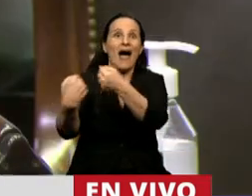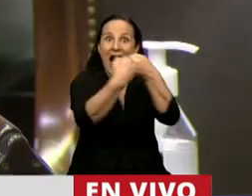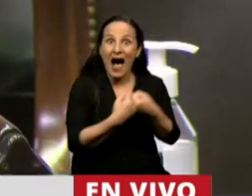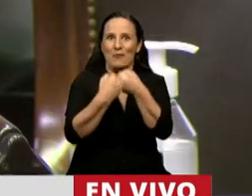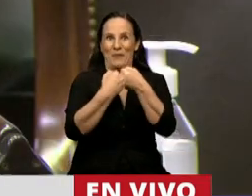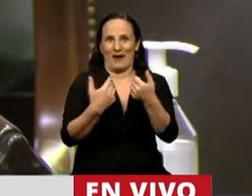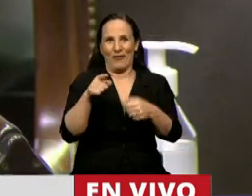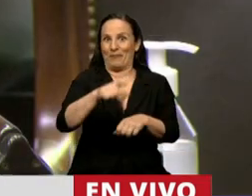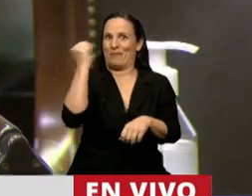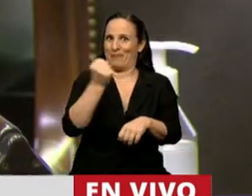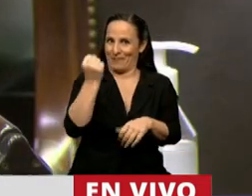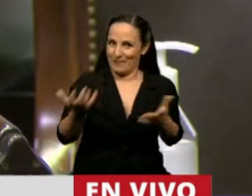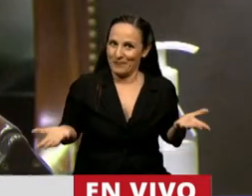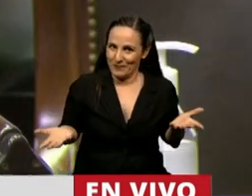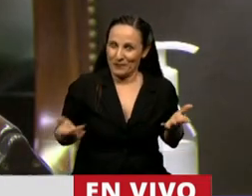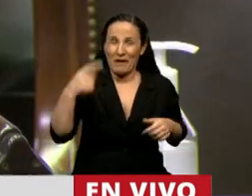distintos